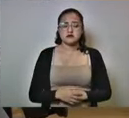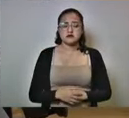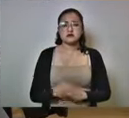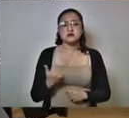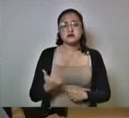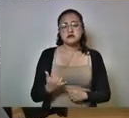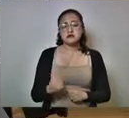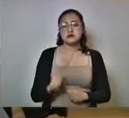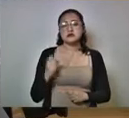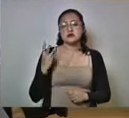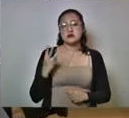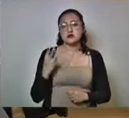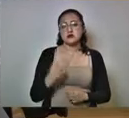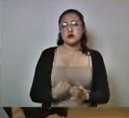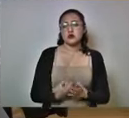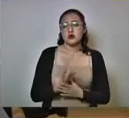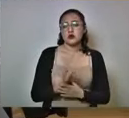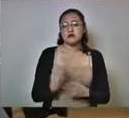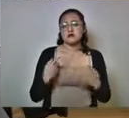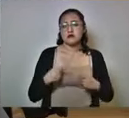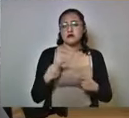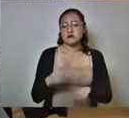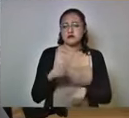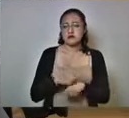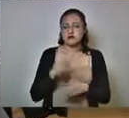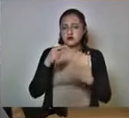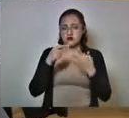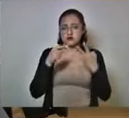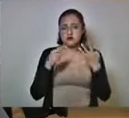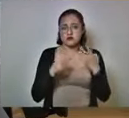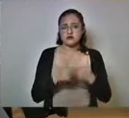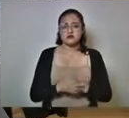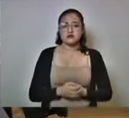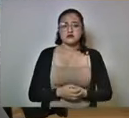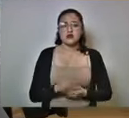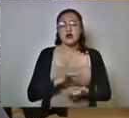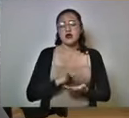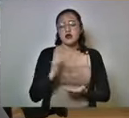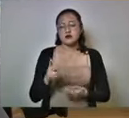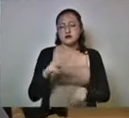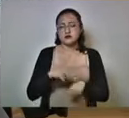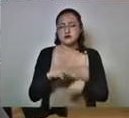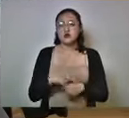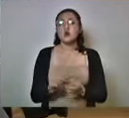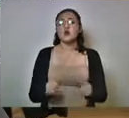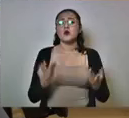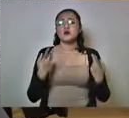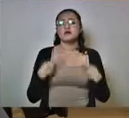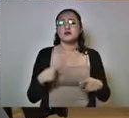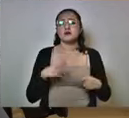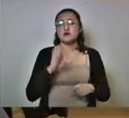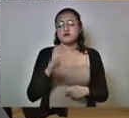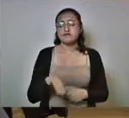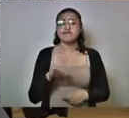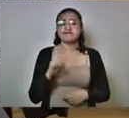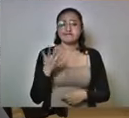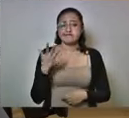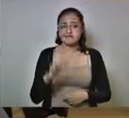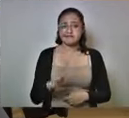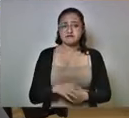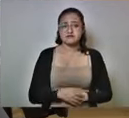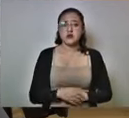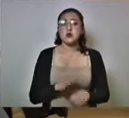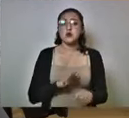y los 3 de los municipios que se agregan, señor. Gracias, doctor. ¿Cuántos fallecidos? 10. 10, señor. ¿En